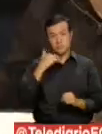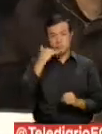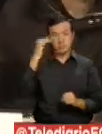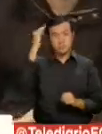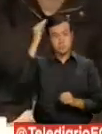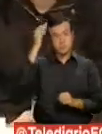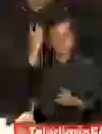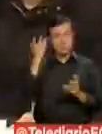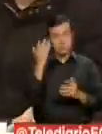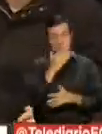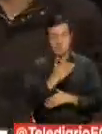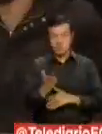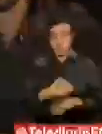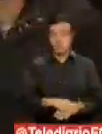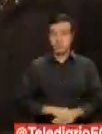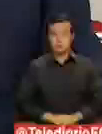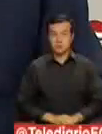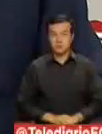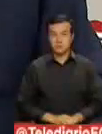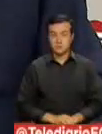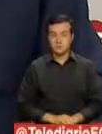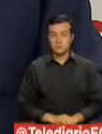futuros. Alexis Moncayo, Telediario.